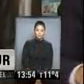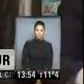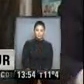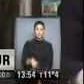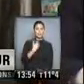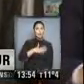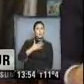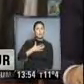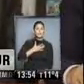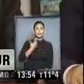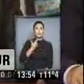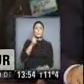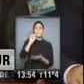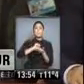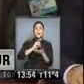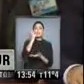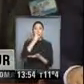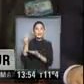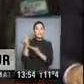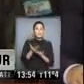con la presencia de Bolivia.